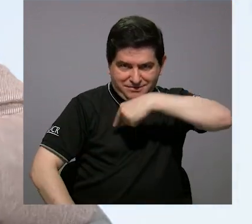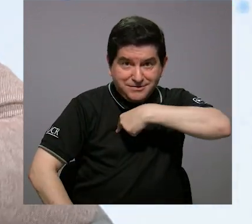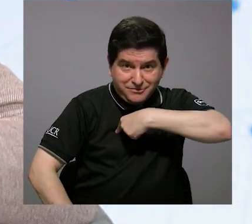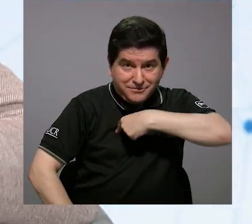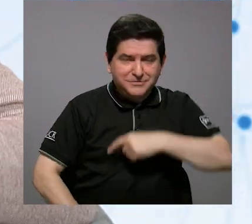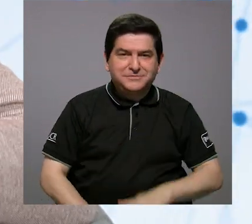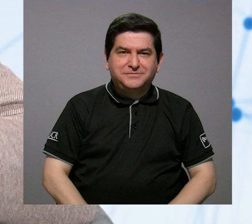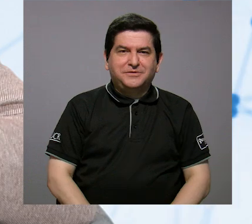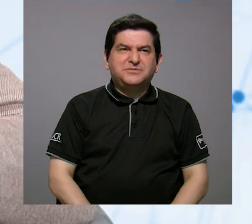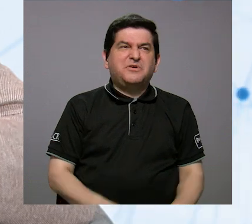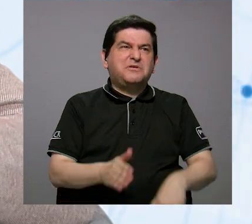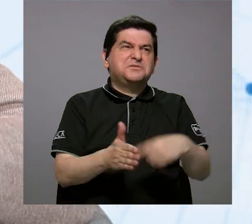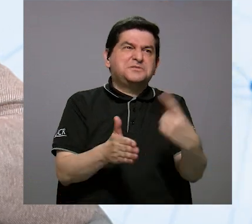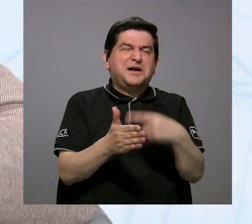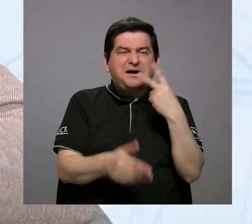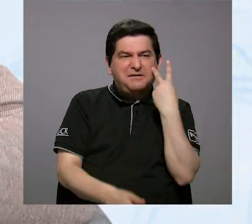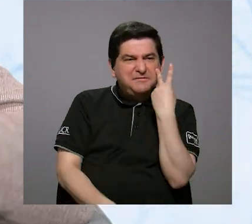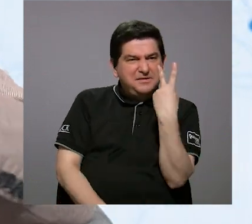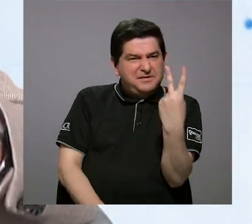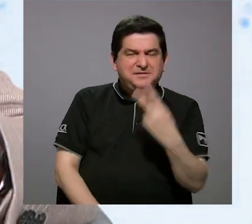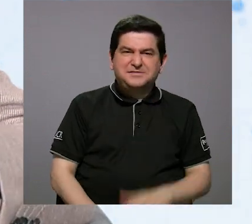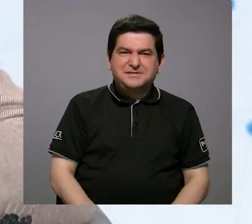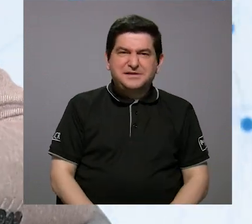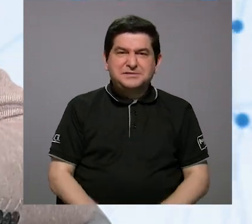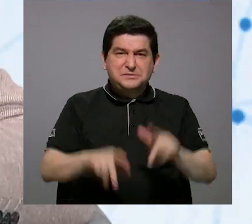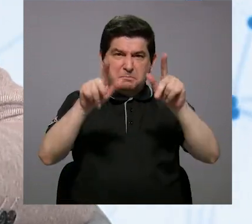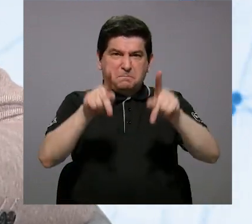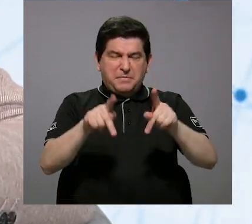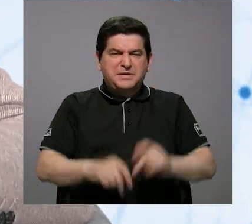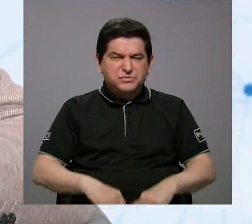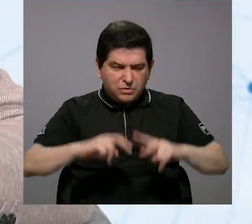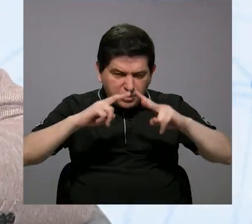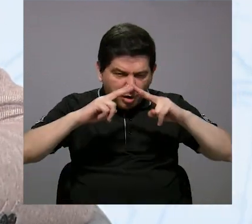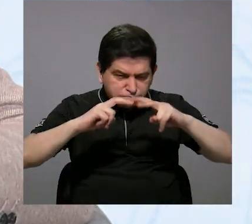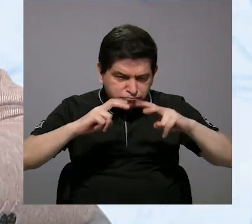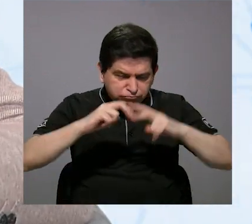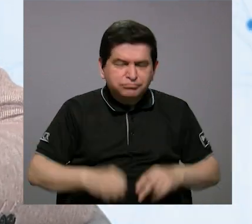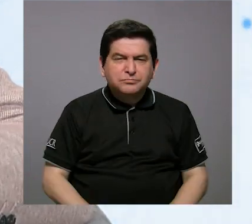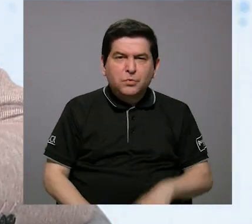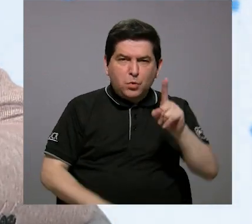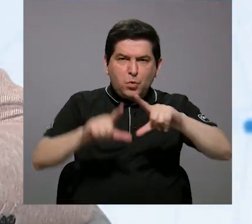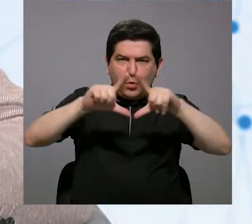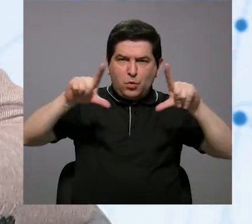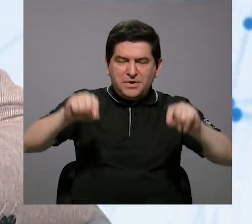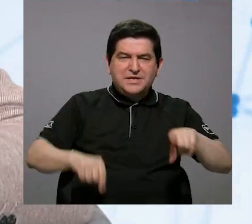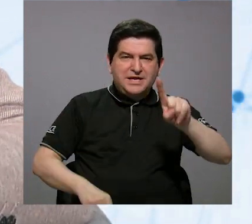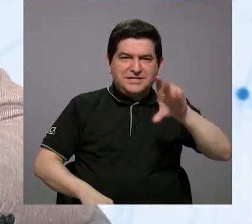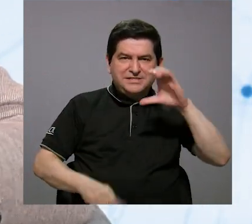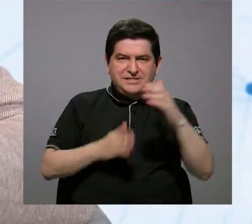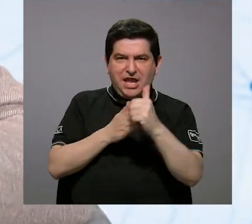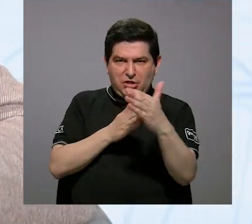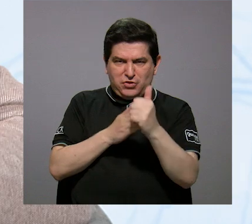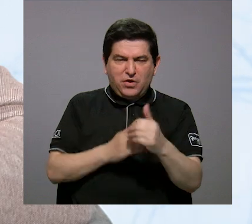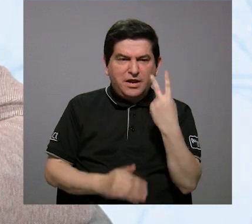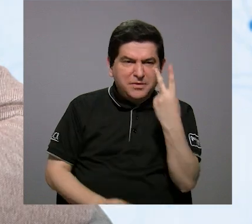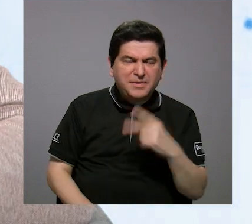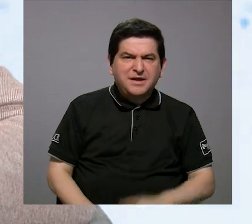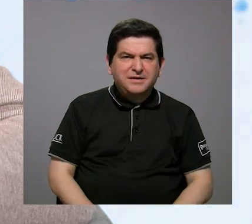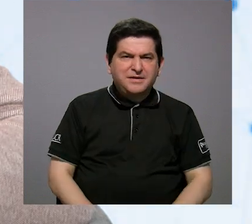nosotros a veces cuando vemos que alguien está revisando un billete de $100 para ver si